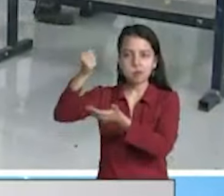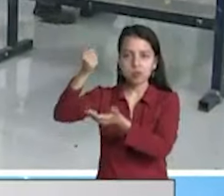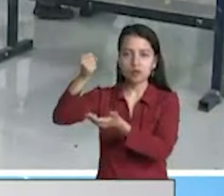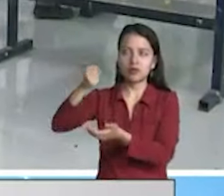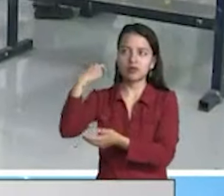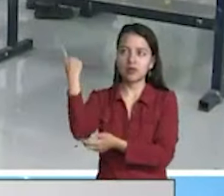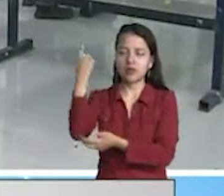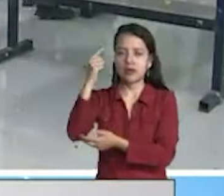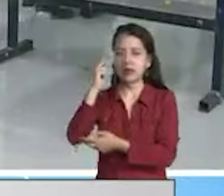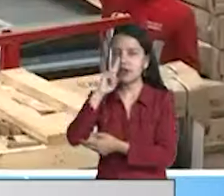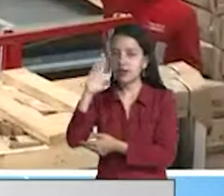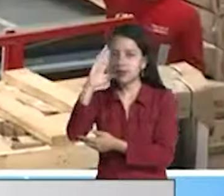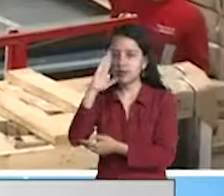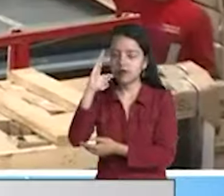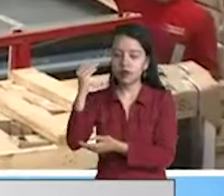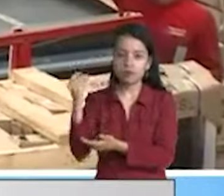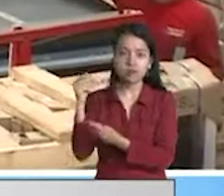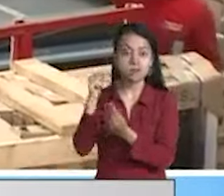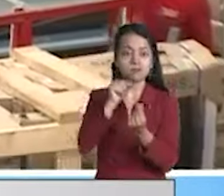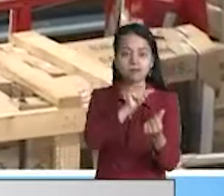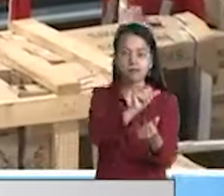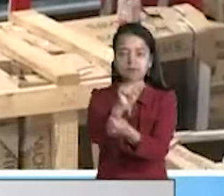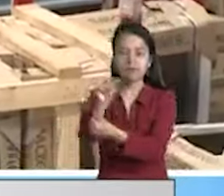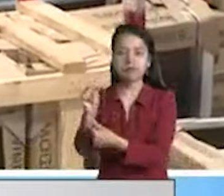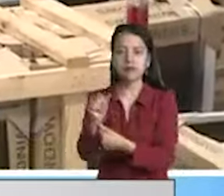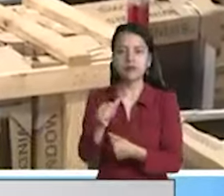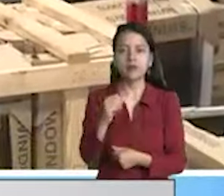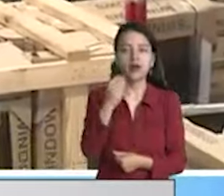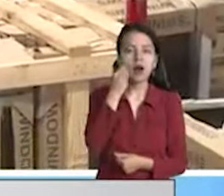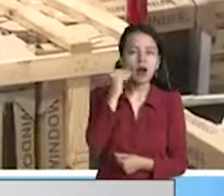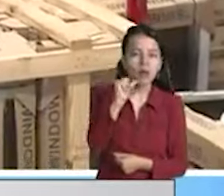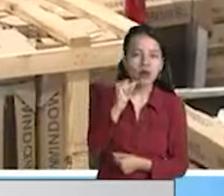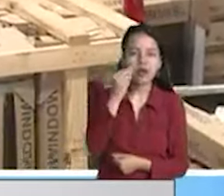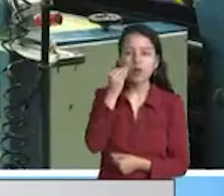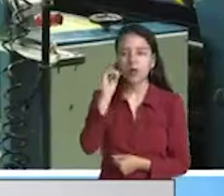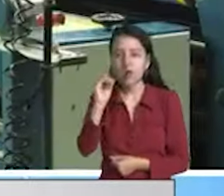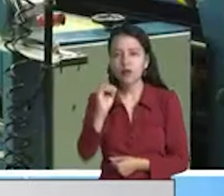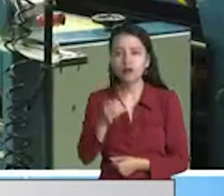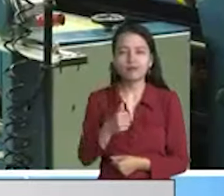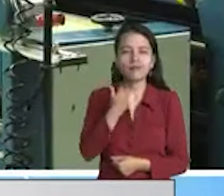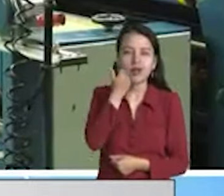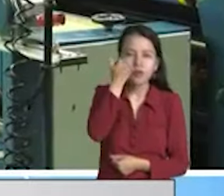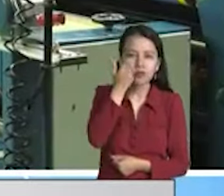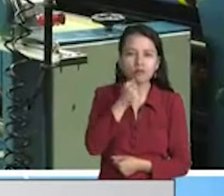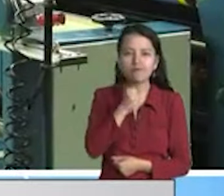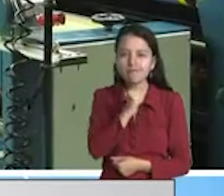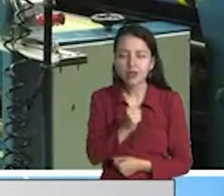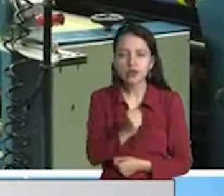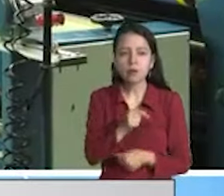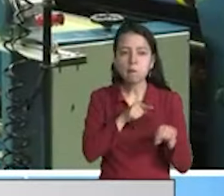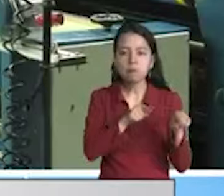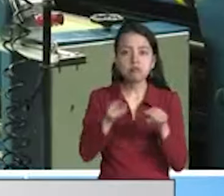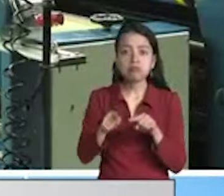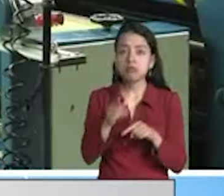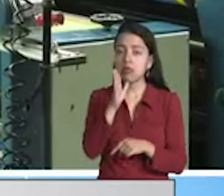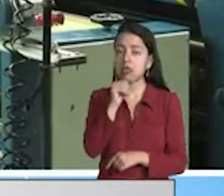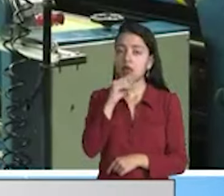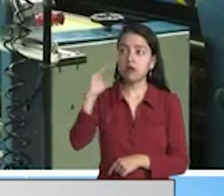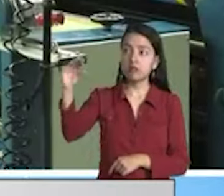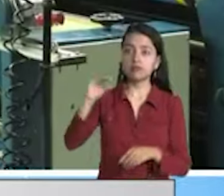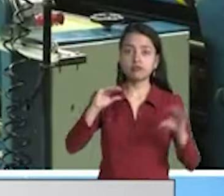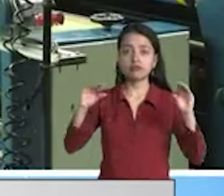Nación, vamos a trabajar para que los 3 millones de abuelos y abuelas que hoy, o adultos mayores que hoy no tienen ninguna posibilidad,